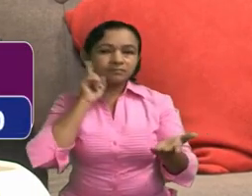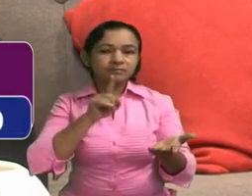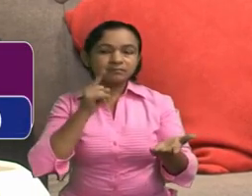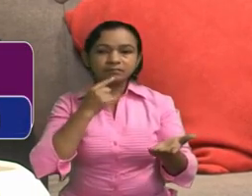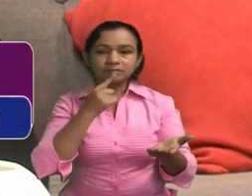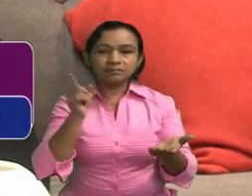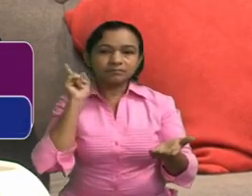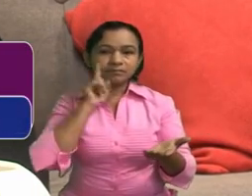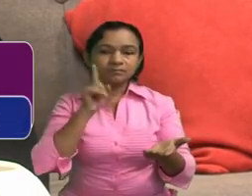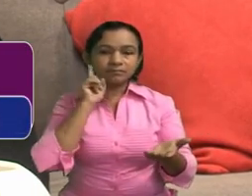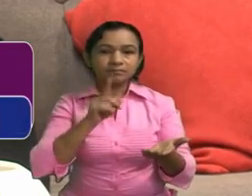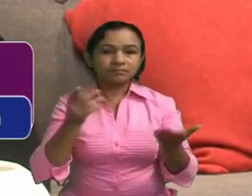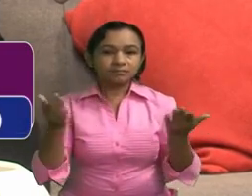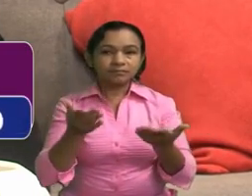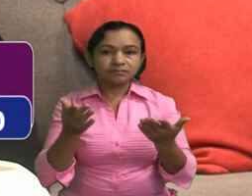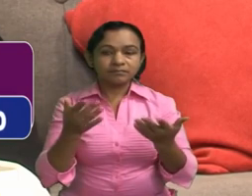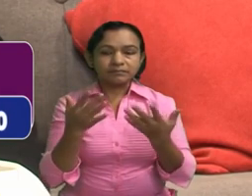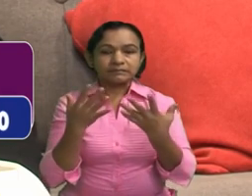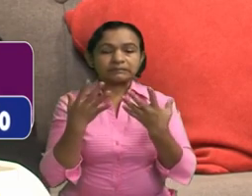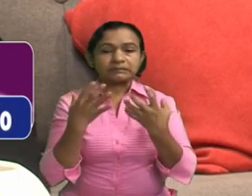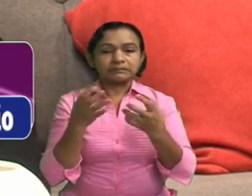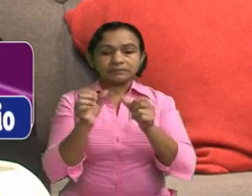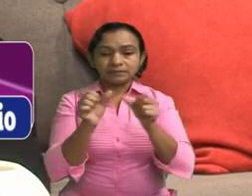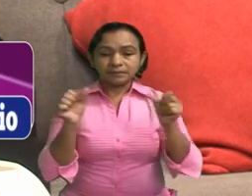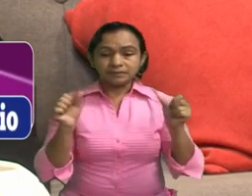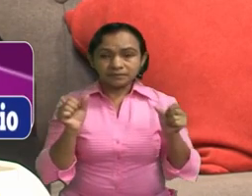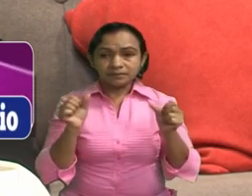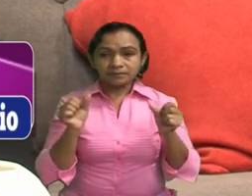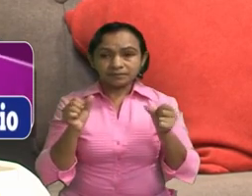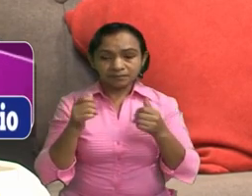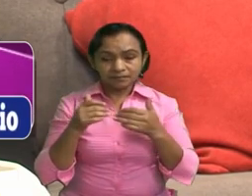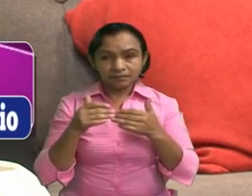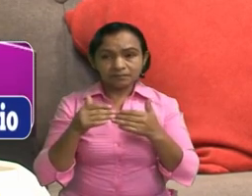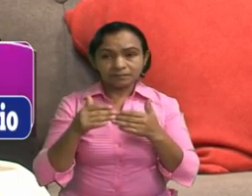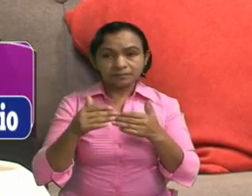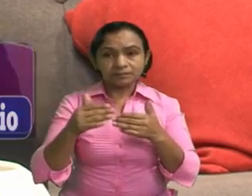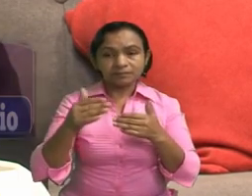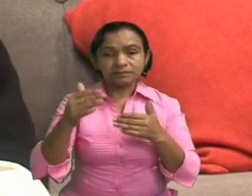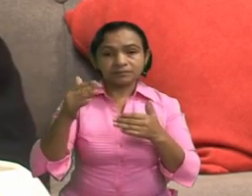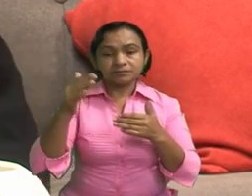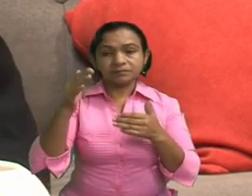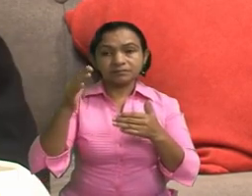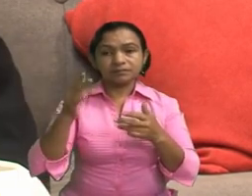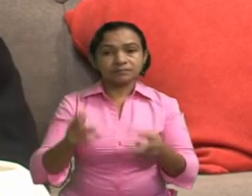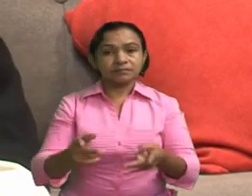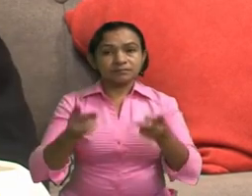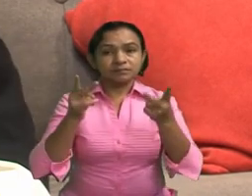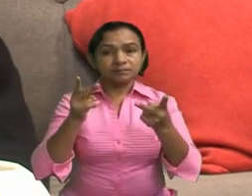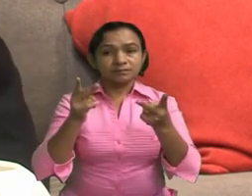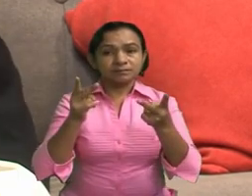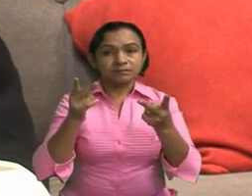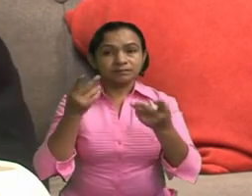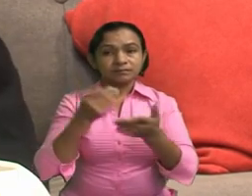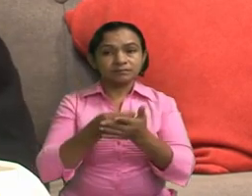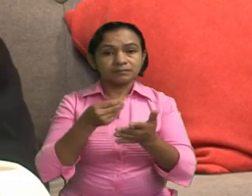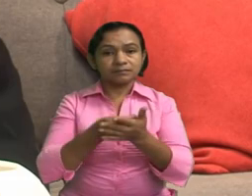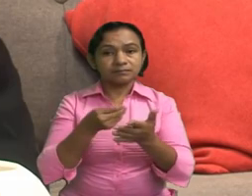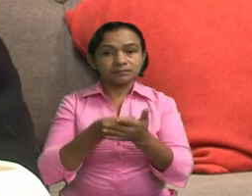Se estresan. Se estresan y cuando llegan a su destino, el que lo compra